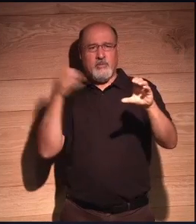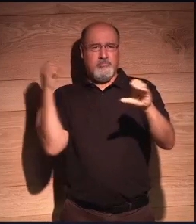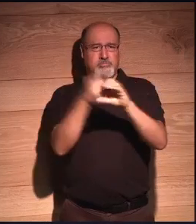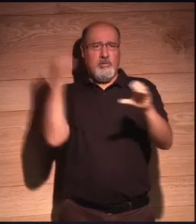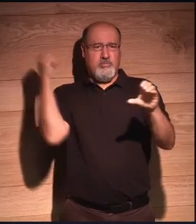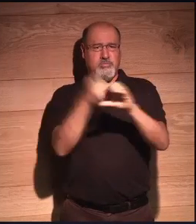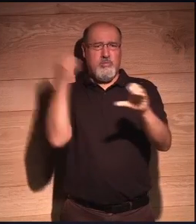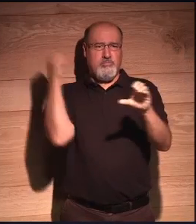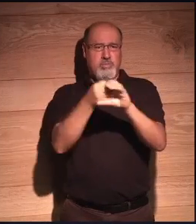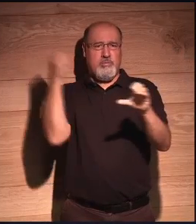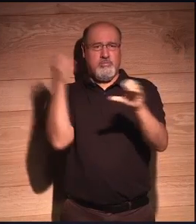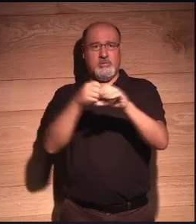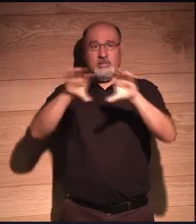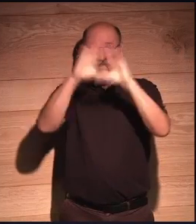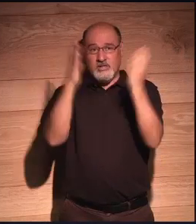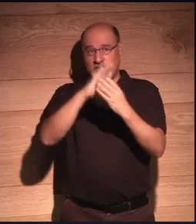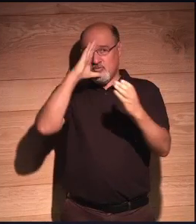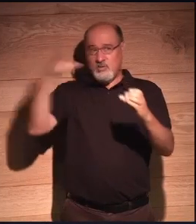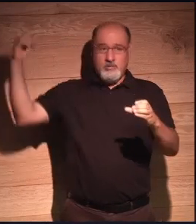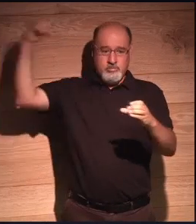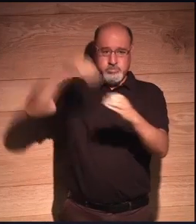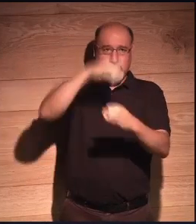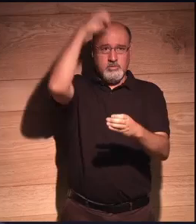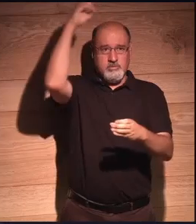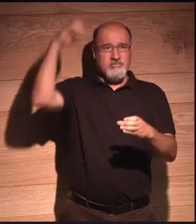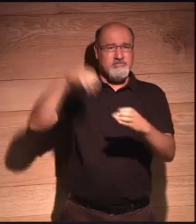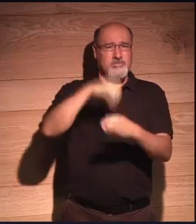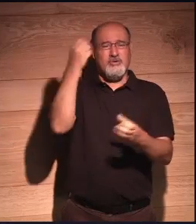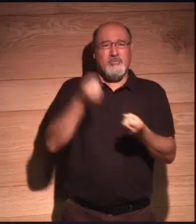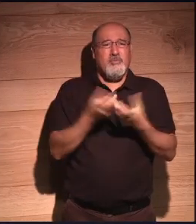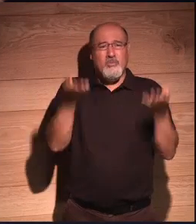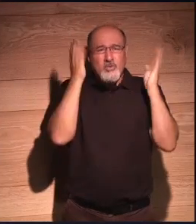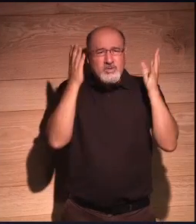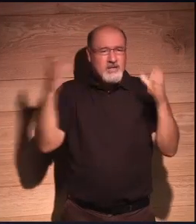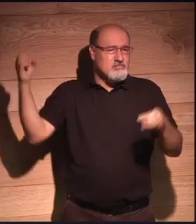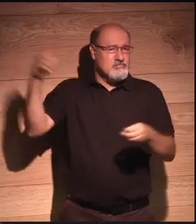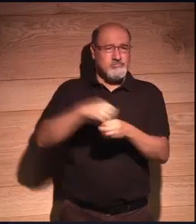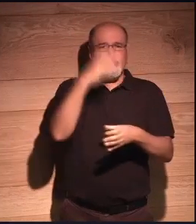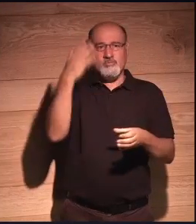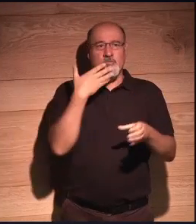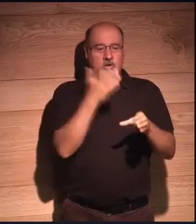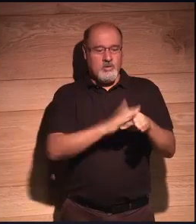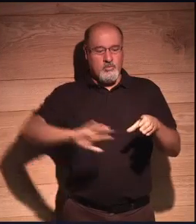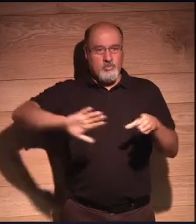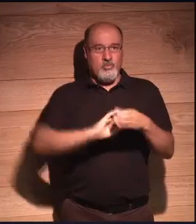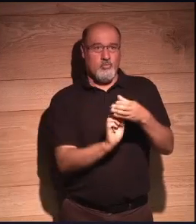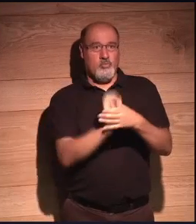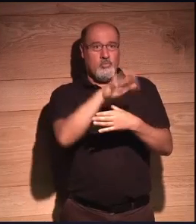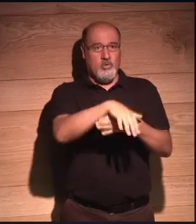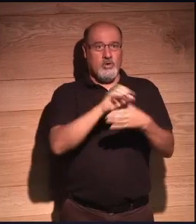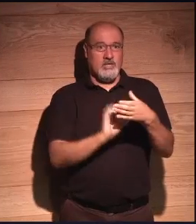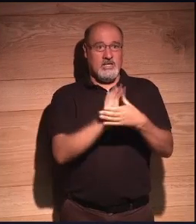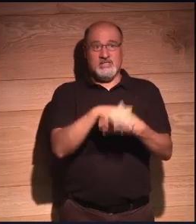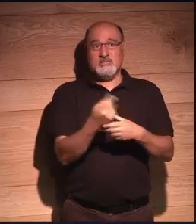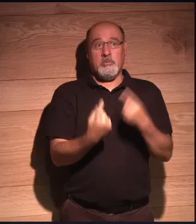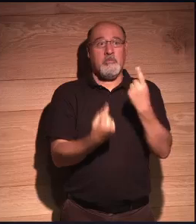impactos brutales, porque los cráteres de la Luna se forman por impactos, hay muy pocos cráteres volcánicos, aunque creemos que hay alguno. De